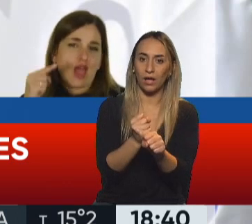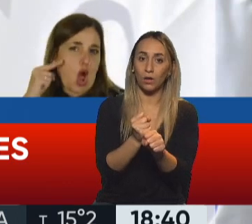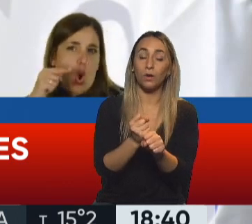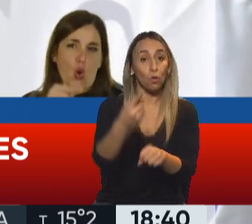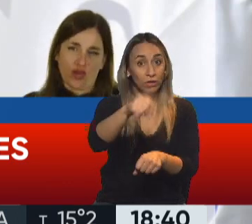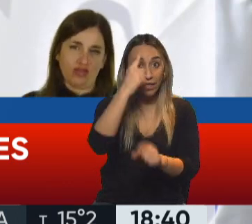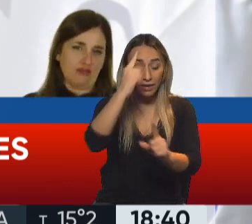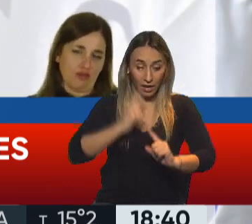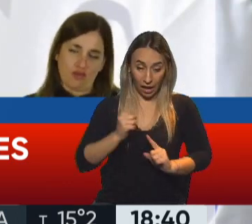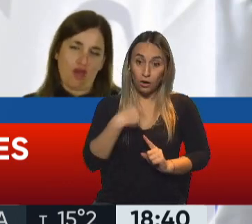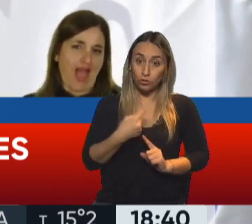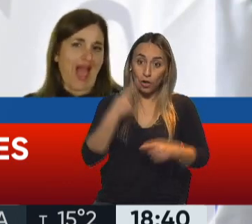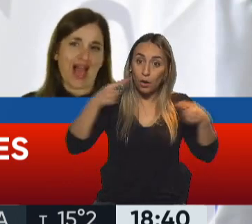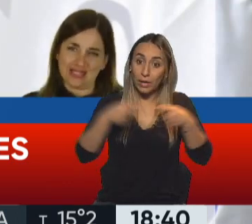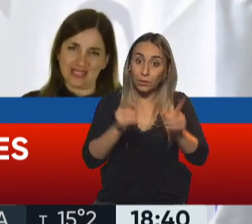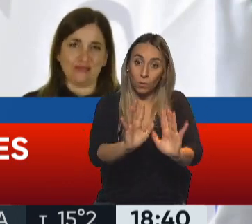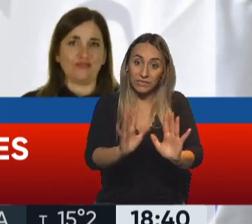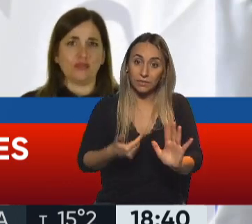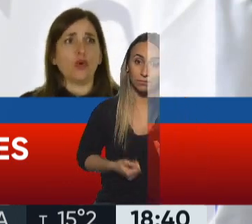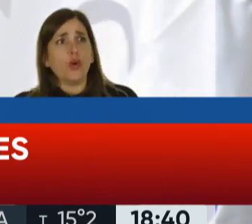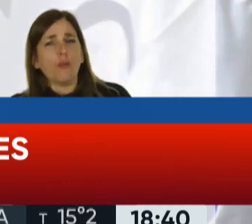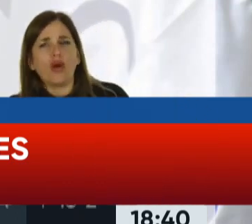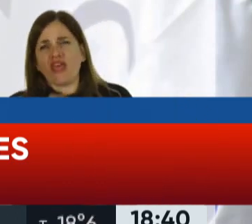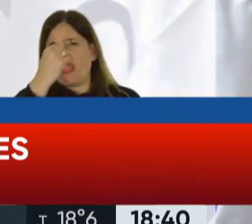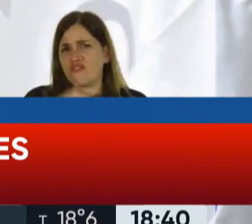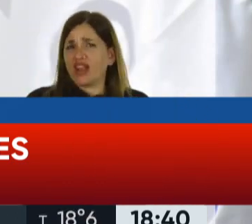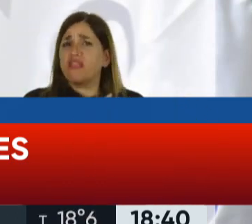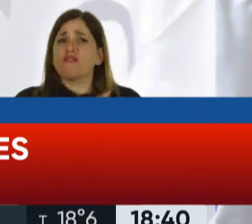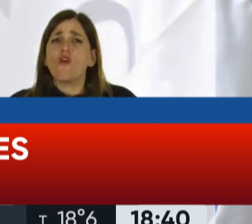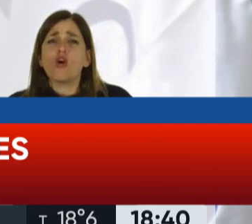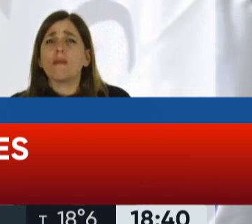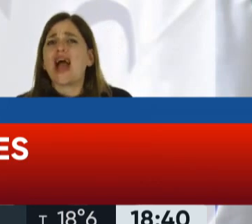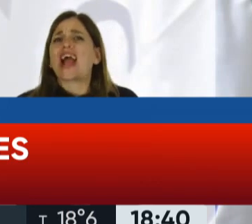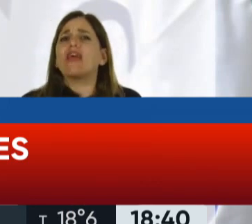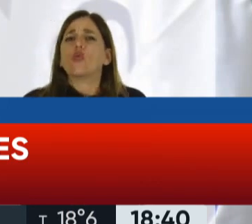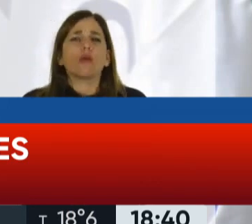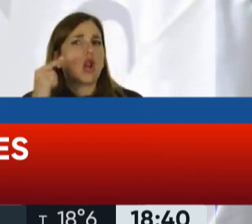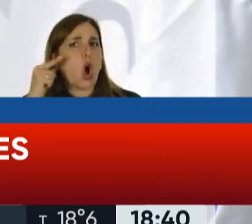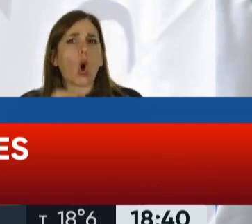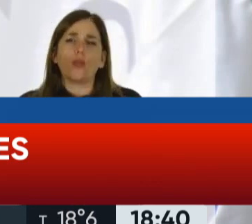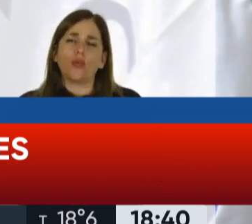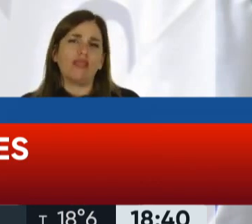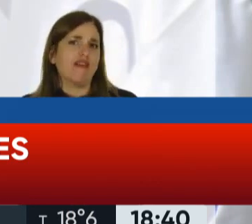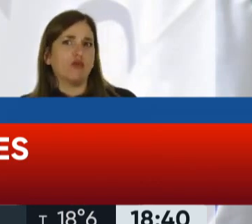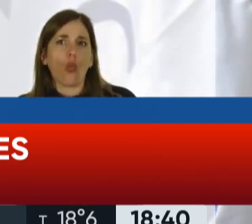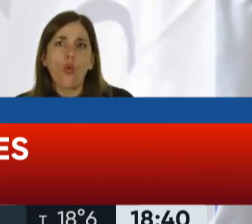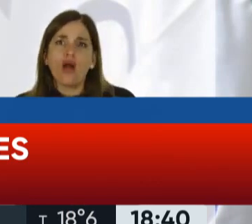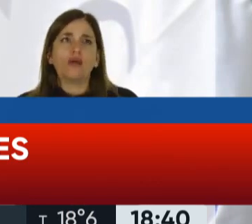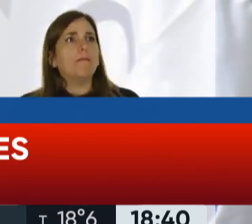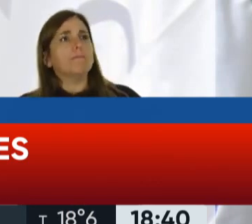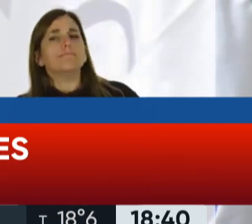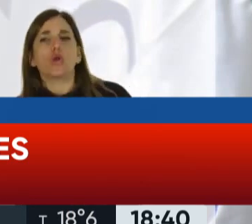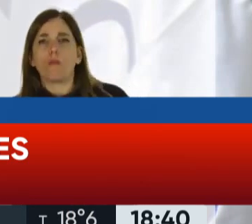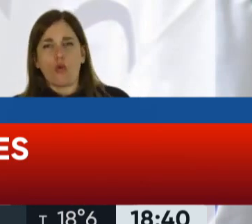Créannos que hacia allí apuntamos. Quizá con estrategias diversas, pero el fin último es